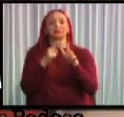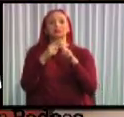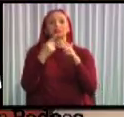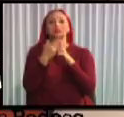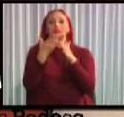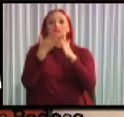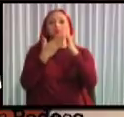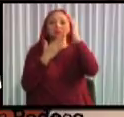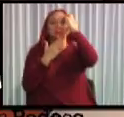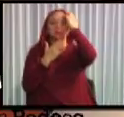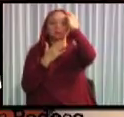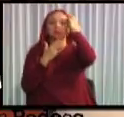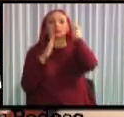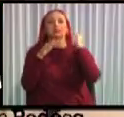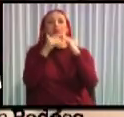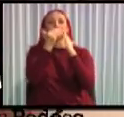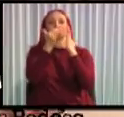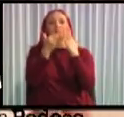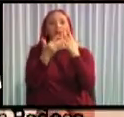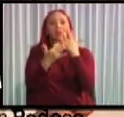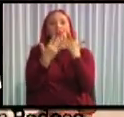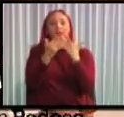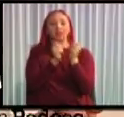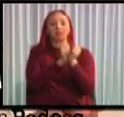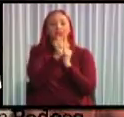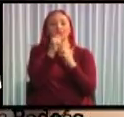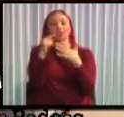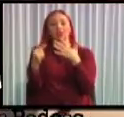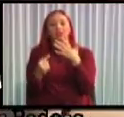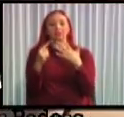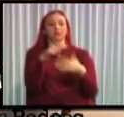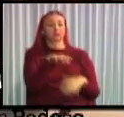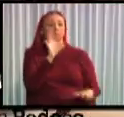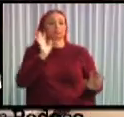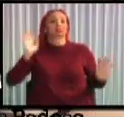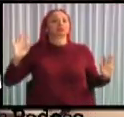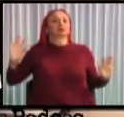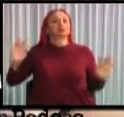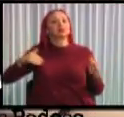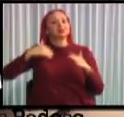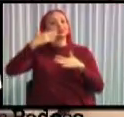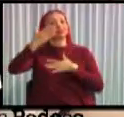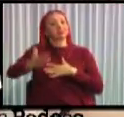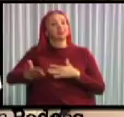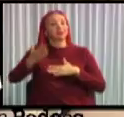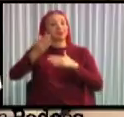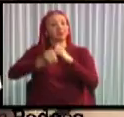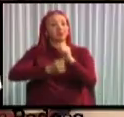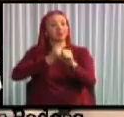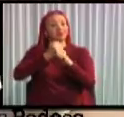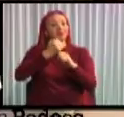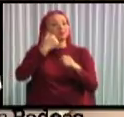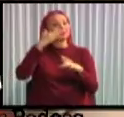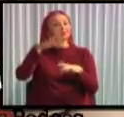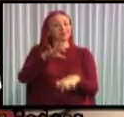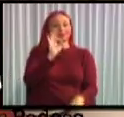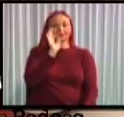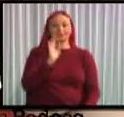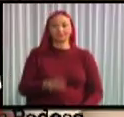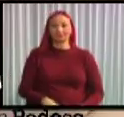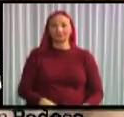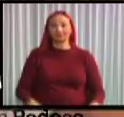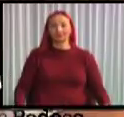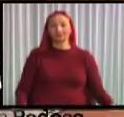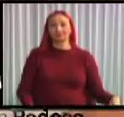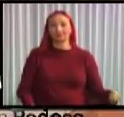daban toda la gama de deportes. Y usted escoja. Y después, cuando usted llega a una edad, ya uno escoge.